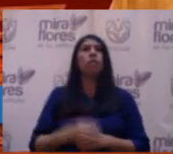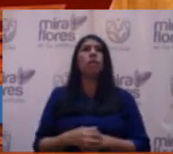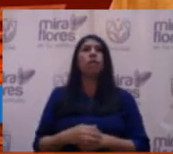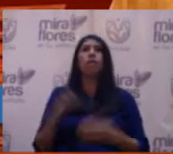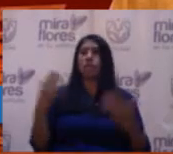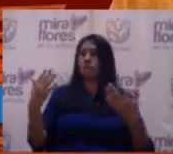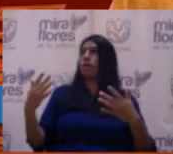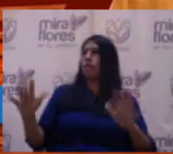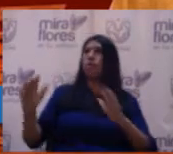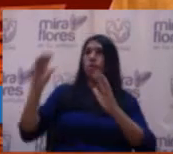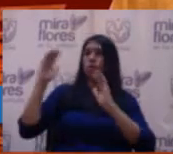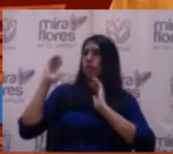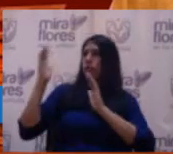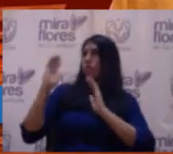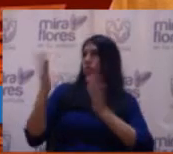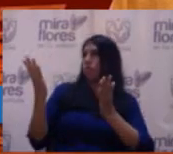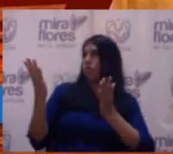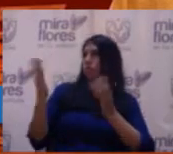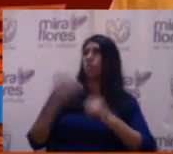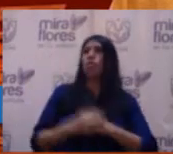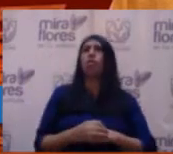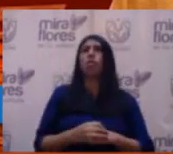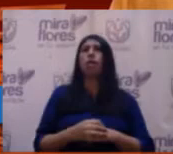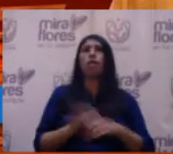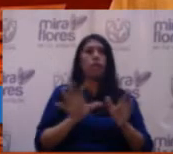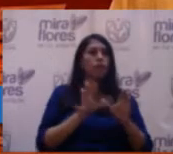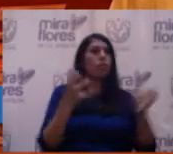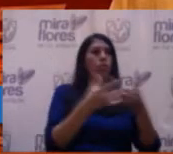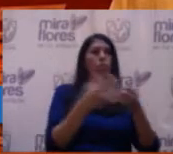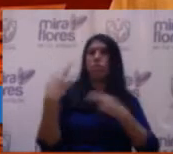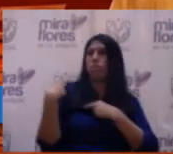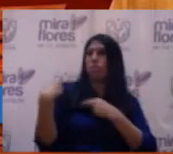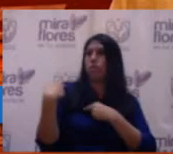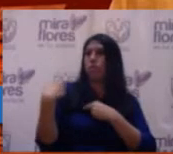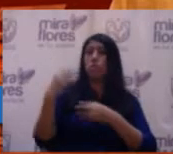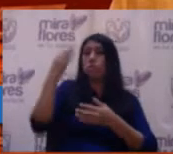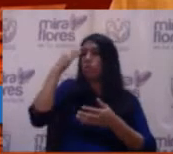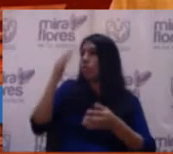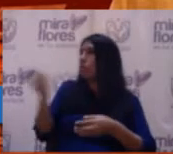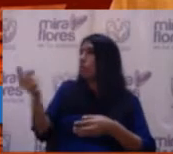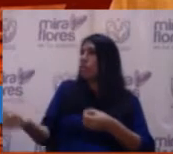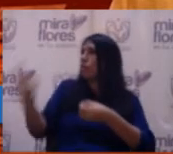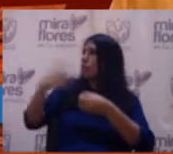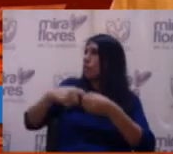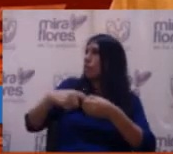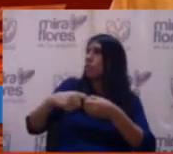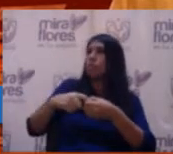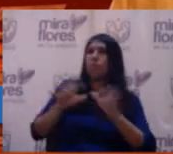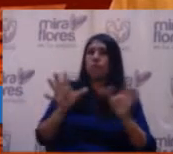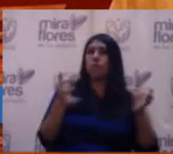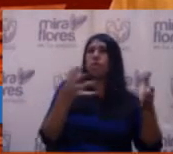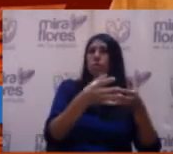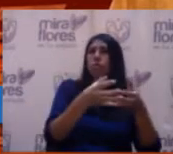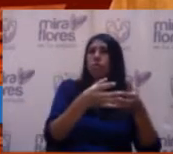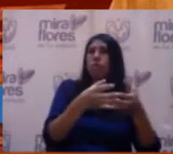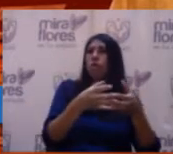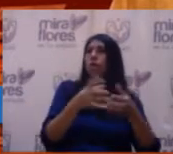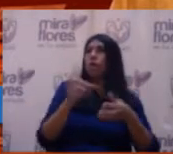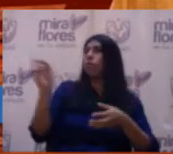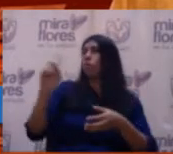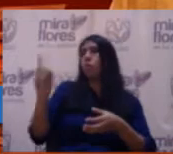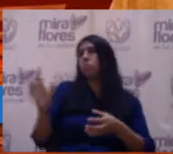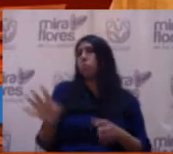una exposición en la comisión respectiva. No sé si usted es parte de esa comisión. Creo que no es, entonces por esa razón usted no... No,